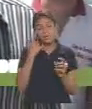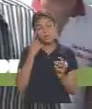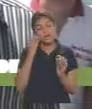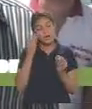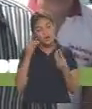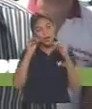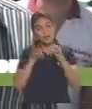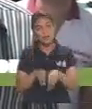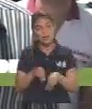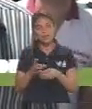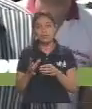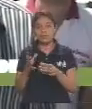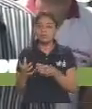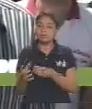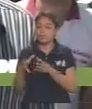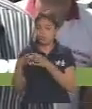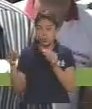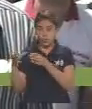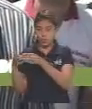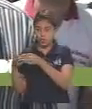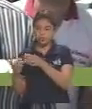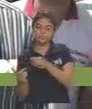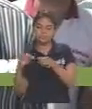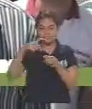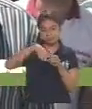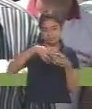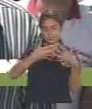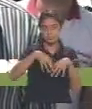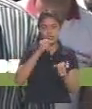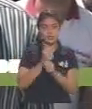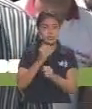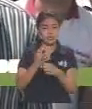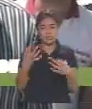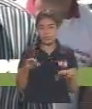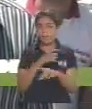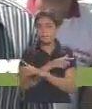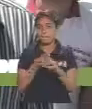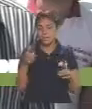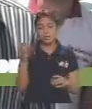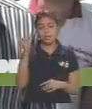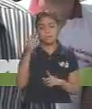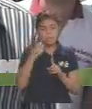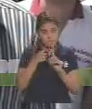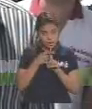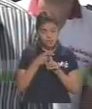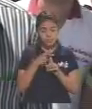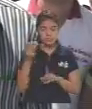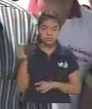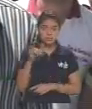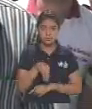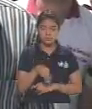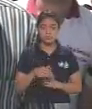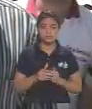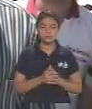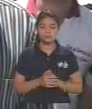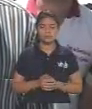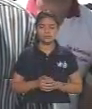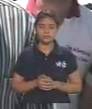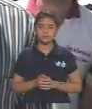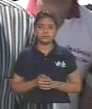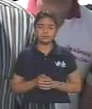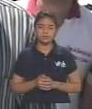preacuerdo de la incorporación de los compañeros a sus labores normales, pero además de eso, que se